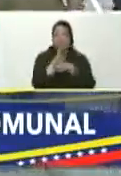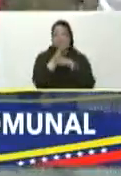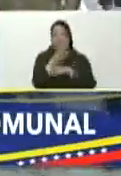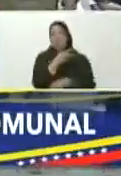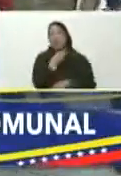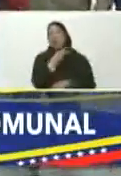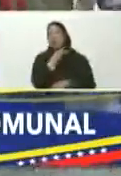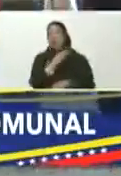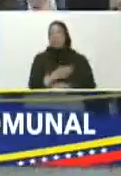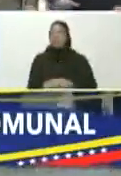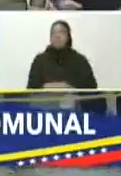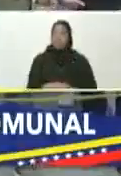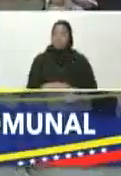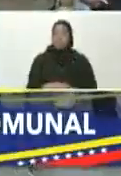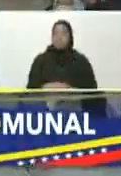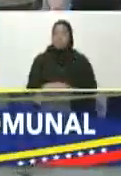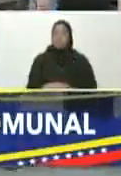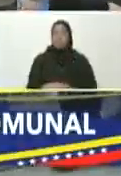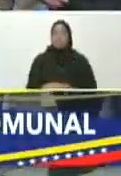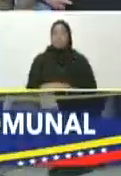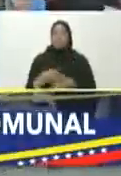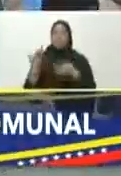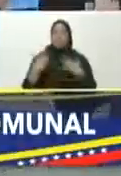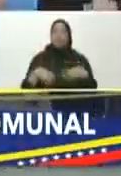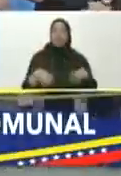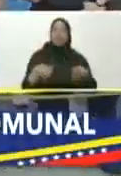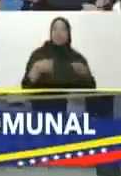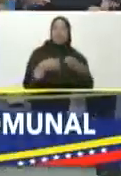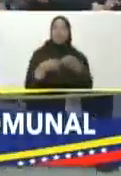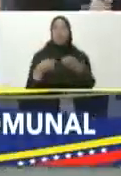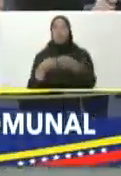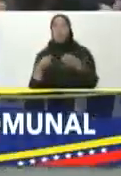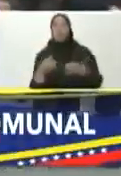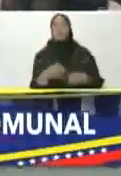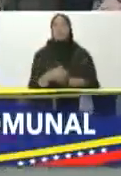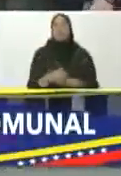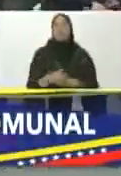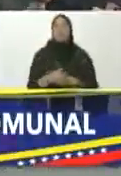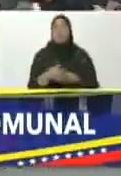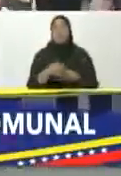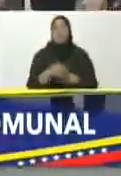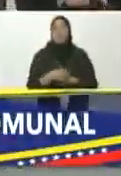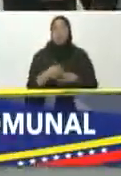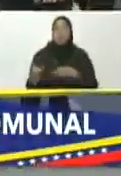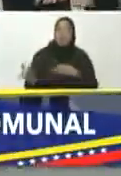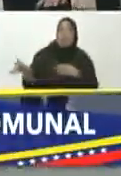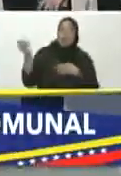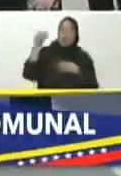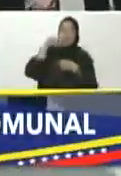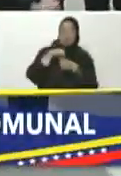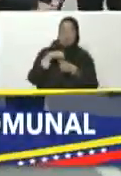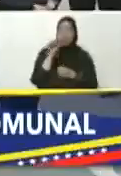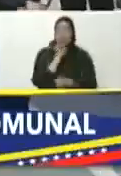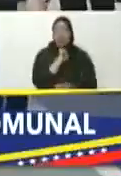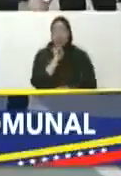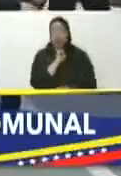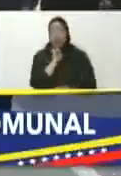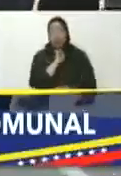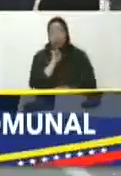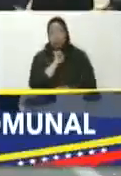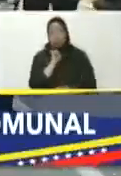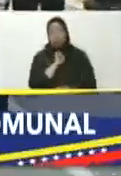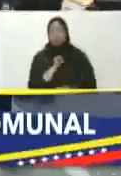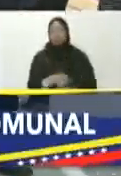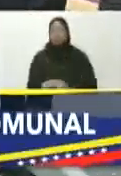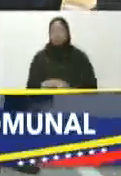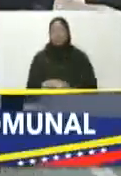Sí, presidente, fíjese. Este es un equipo que tiene a lo interno de este camión una